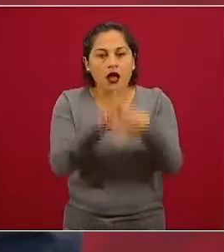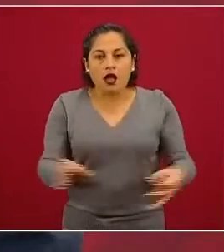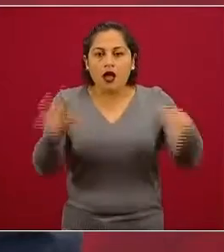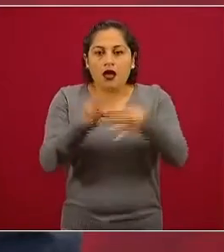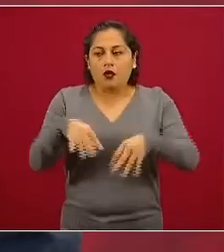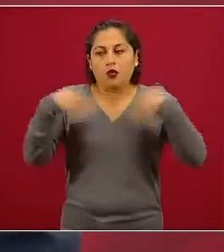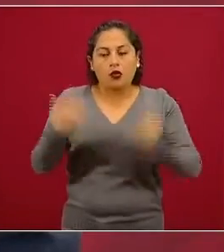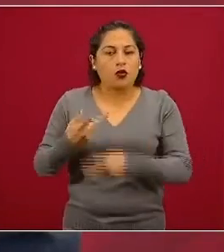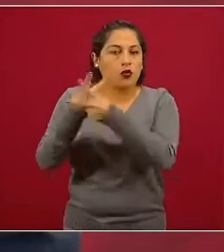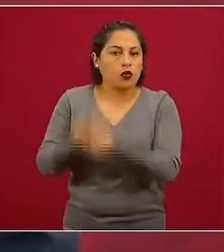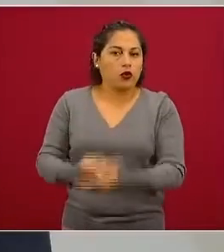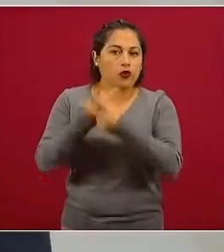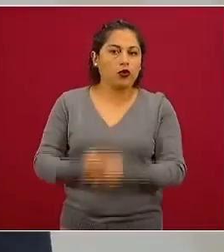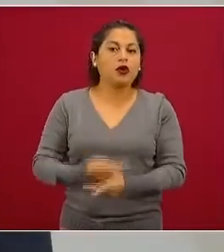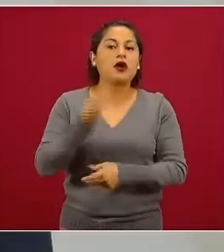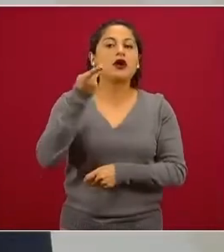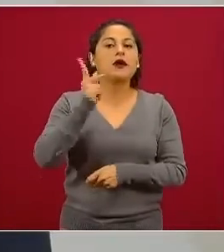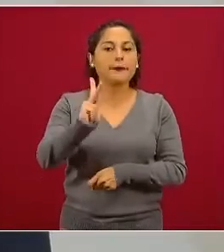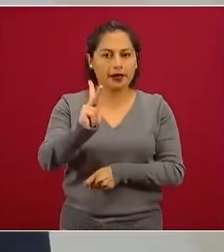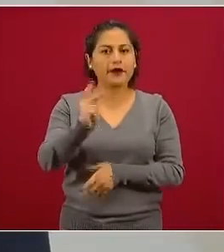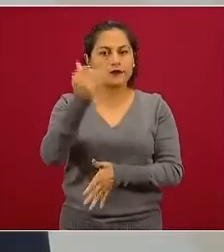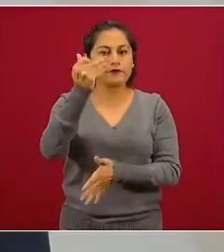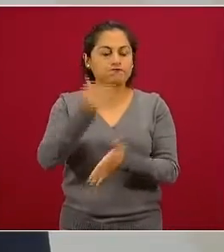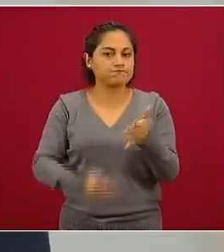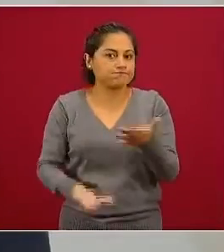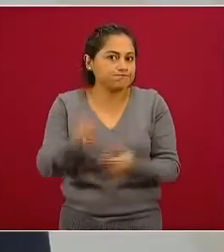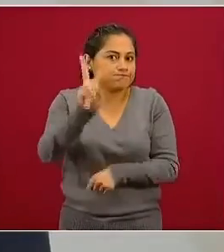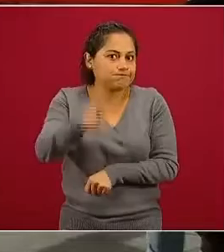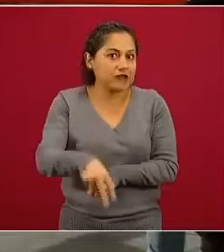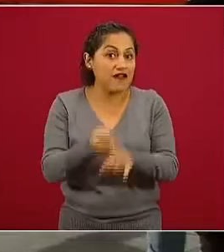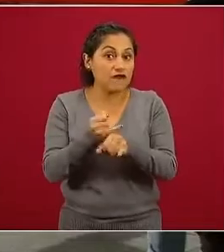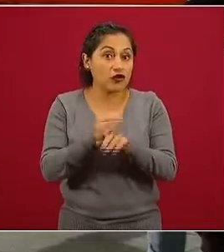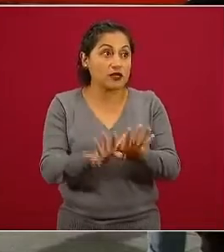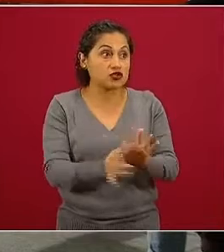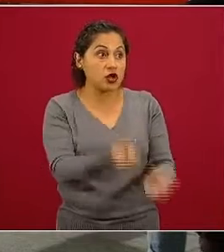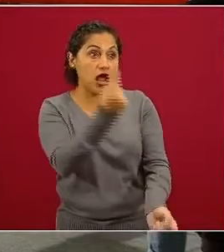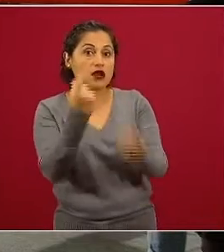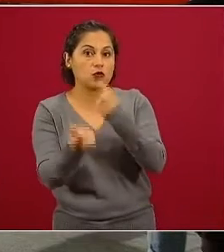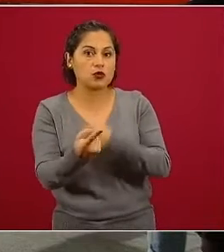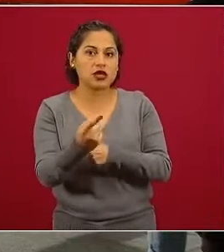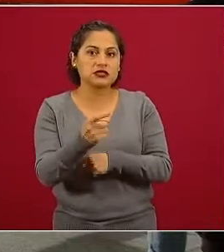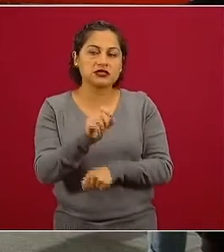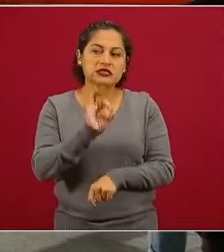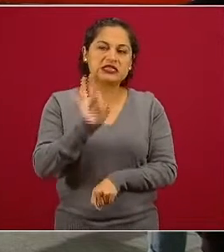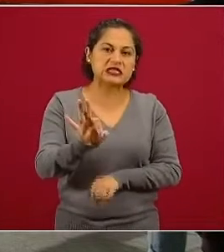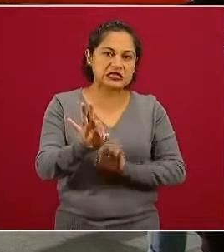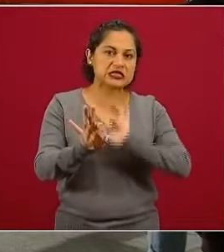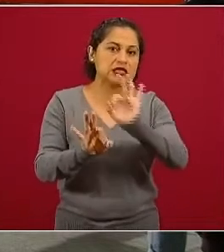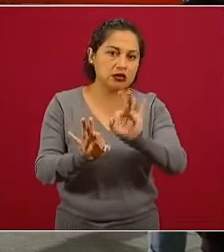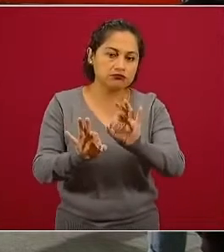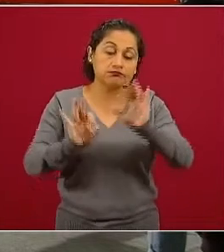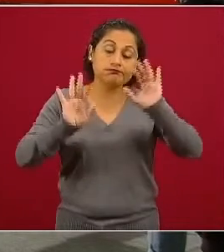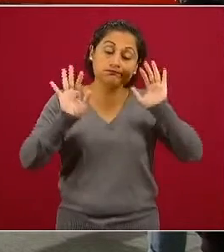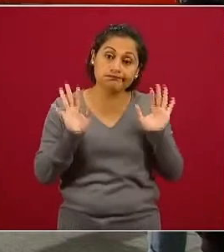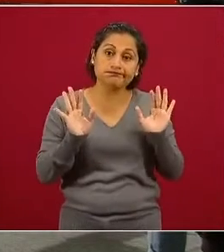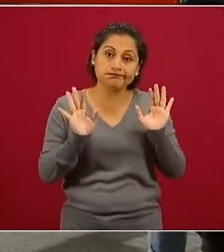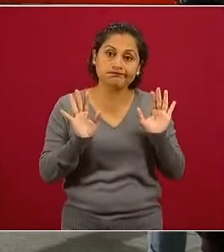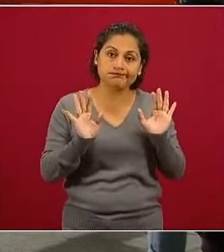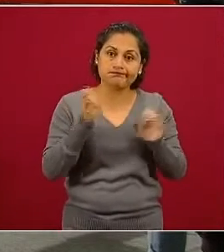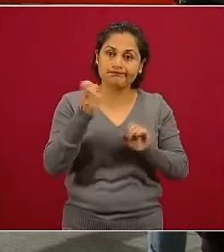caso tenemos que ayudarlos a salir de su ignorancia, o sea, con educación, como el doctor Gatell viene haciendo aquí desde hace